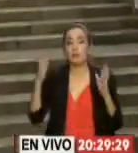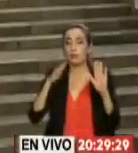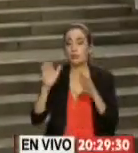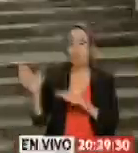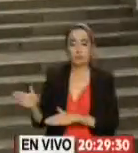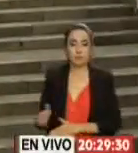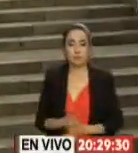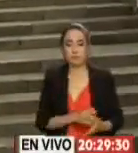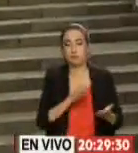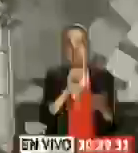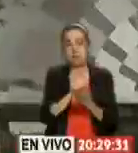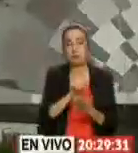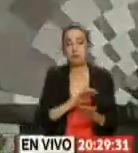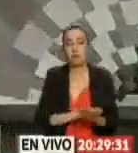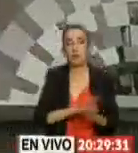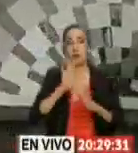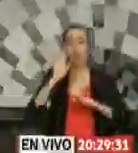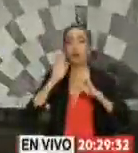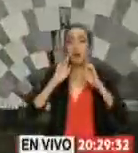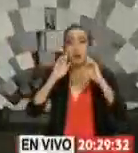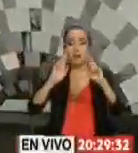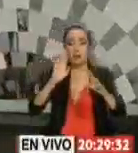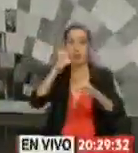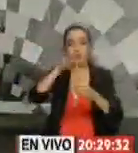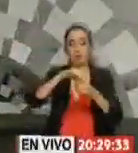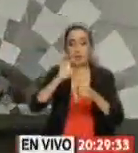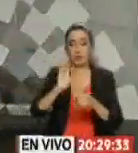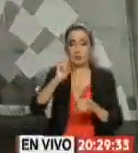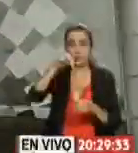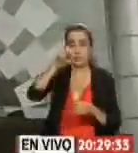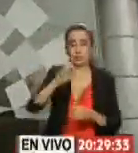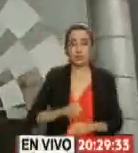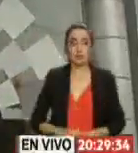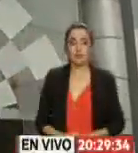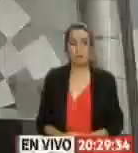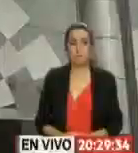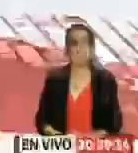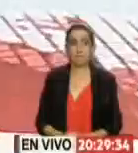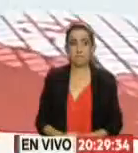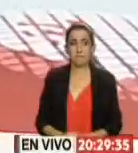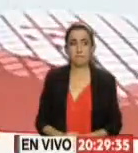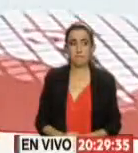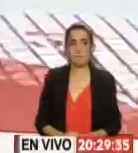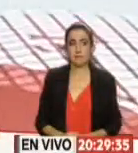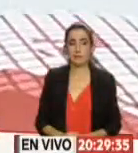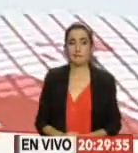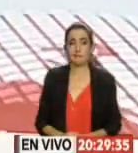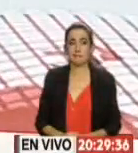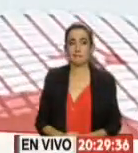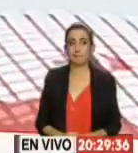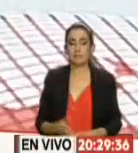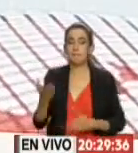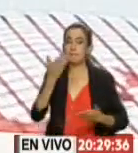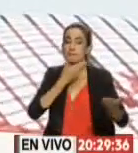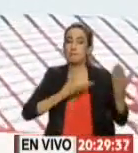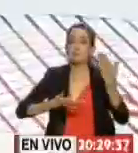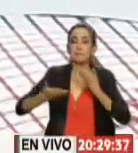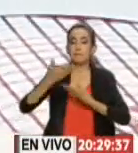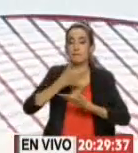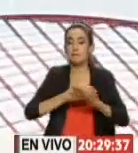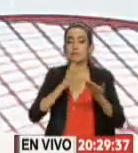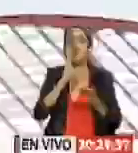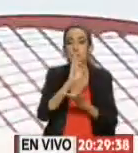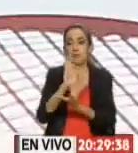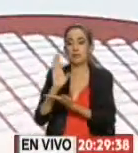solo esperan la proclamación oficial de resultados del Consejo Nacional Electoral. Alec Llanos, Telediario. Y los cooperadores eficaces en el